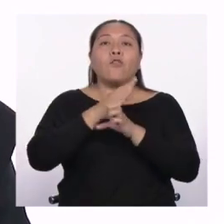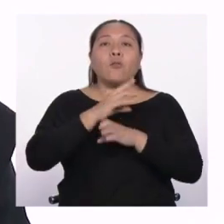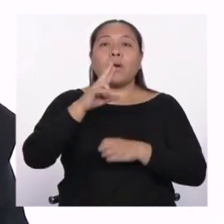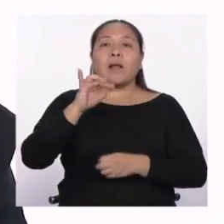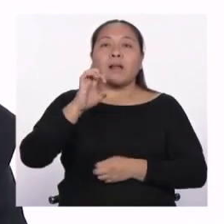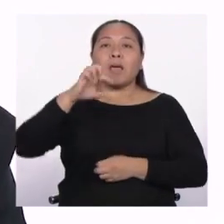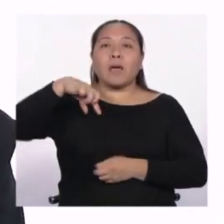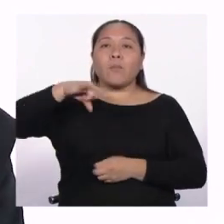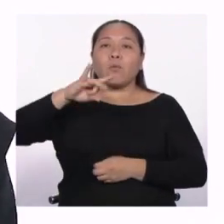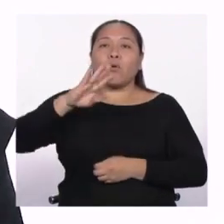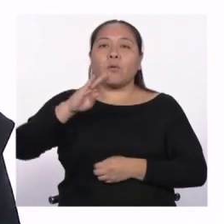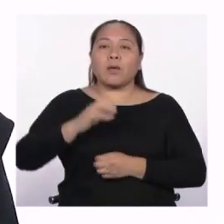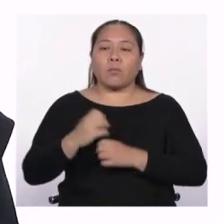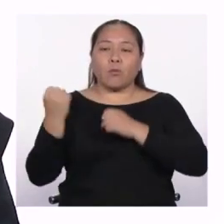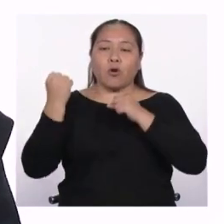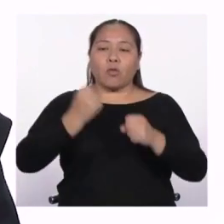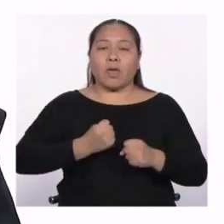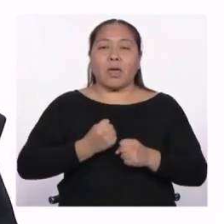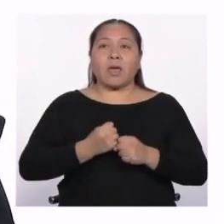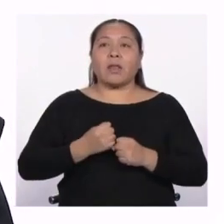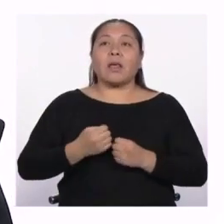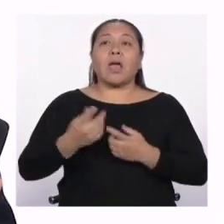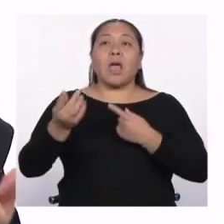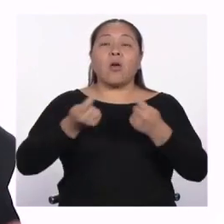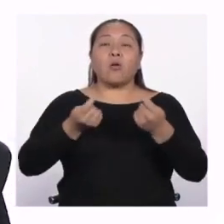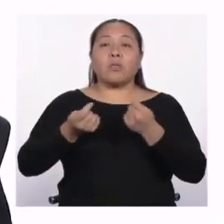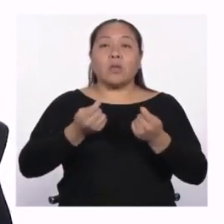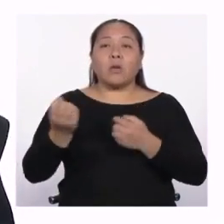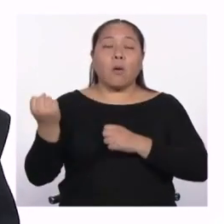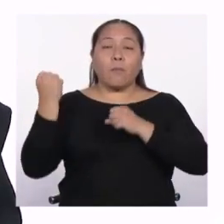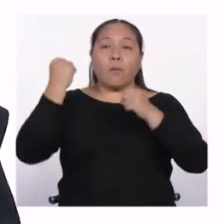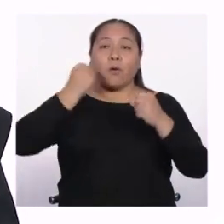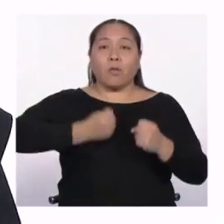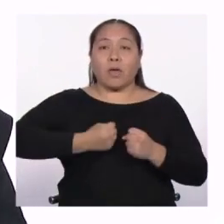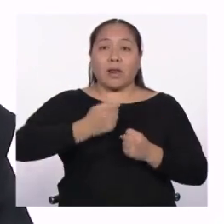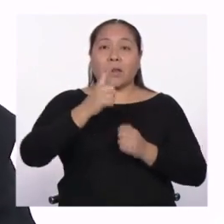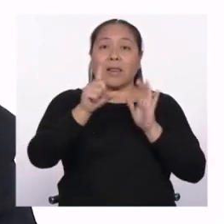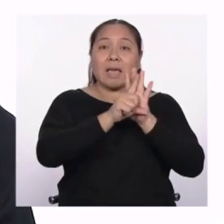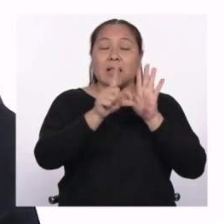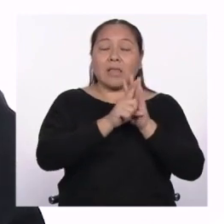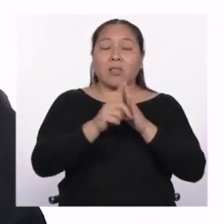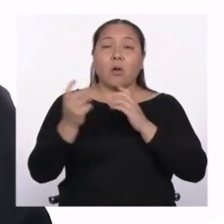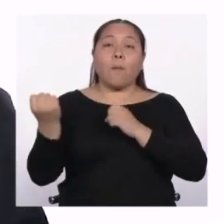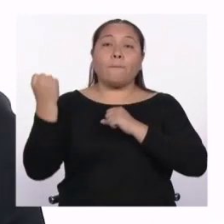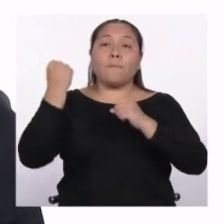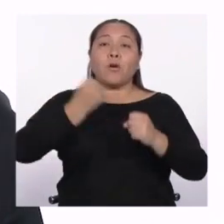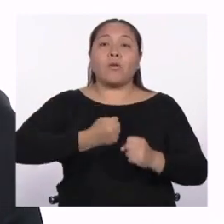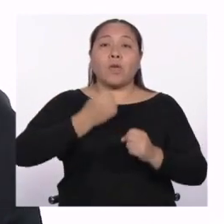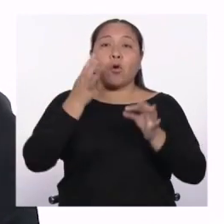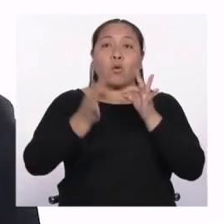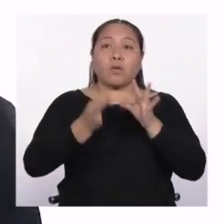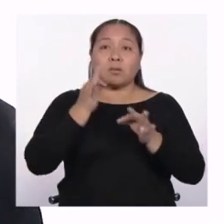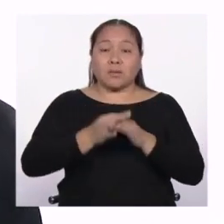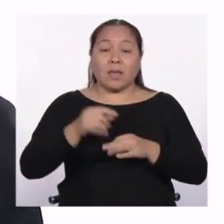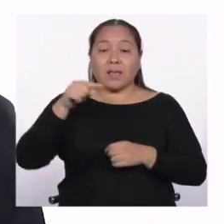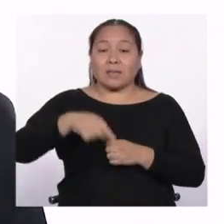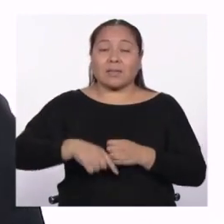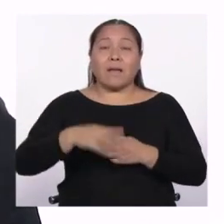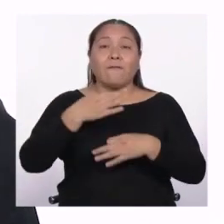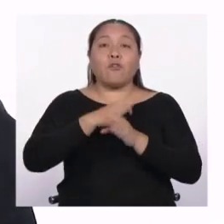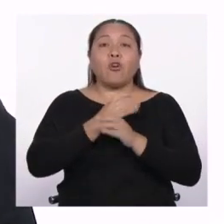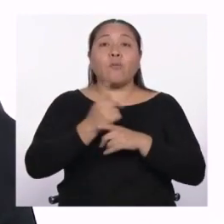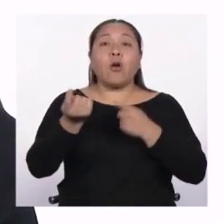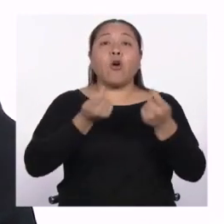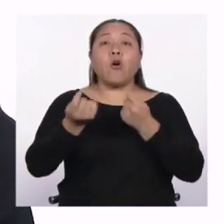está dividido en 3, poder ejecutivo, poder legislativo y poder judicial, y nuestra forma de gobierno es democrática. En la actividad de